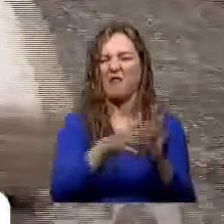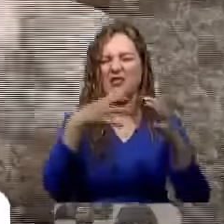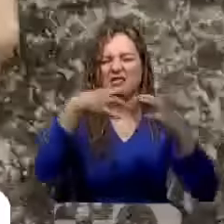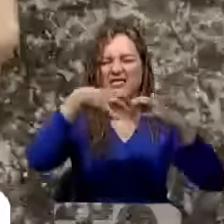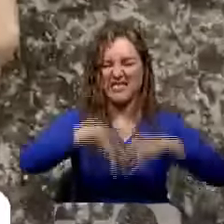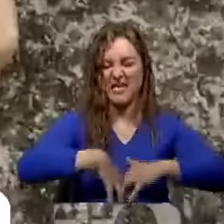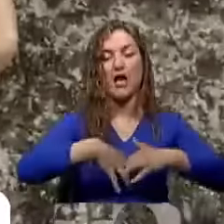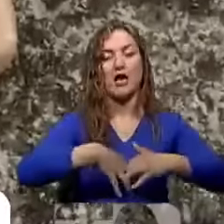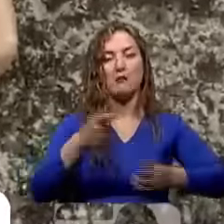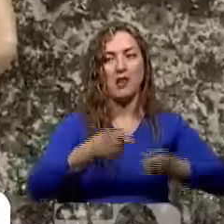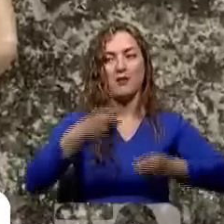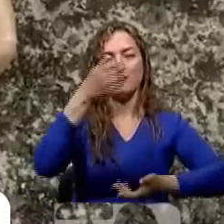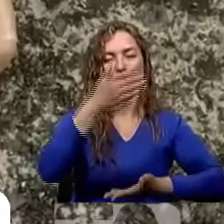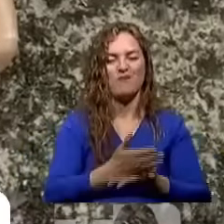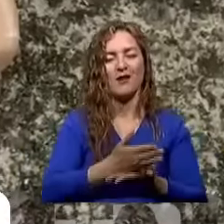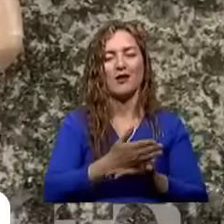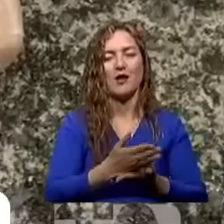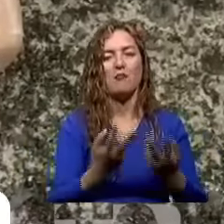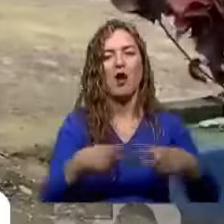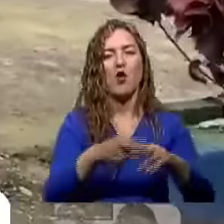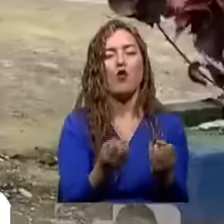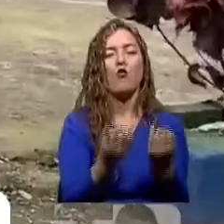evitando la venta de esta droga contemplada en